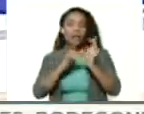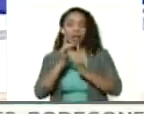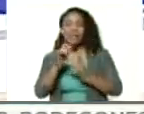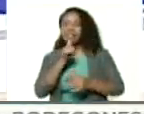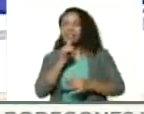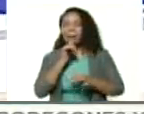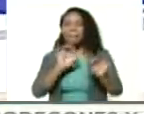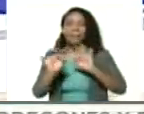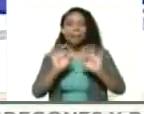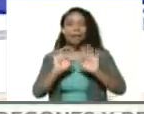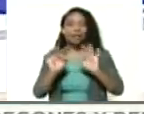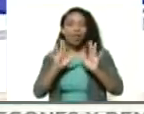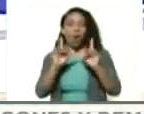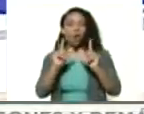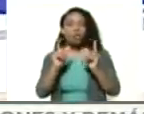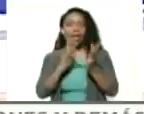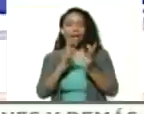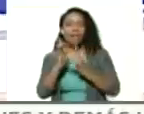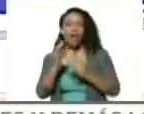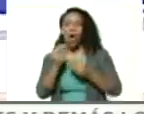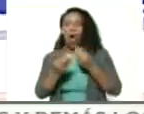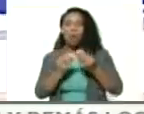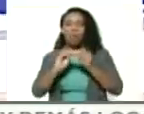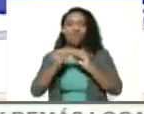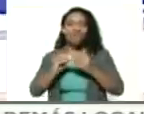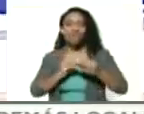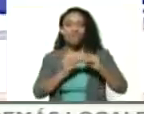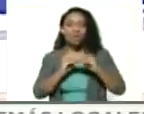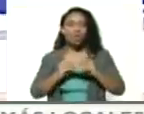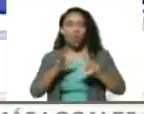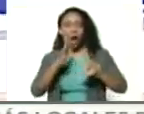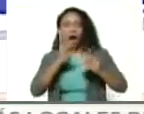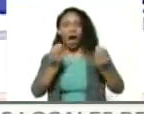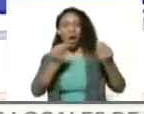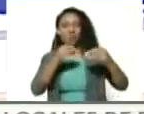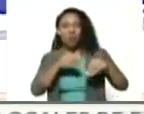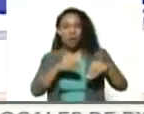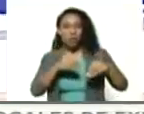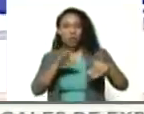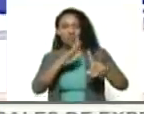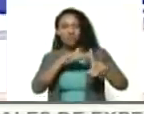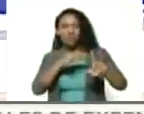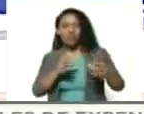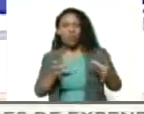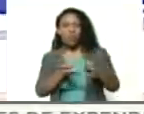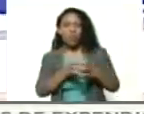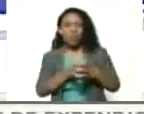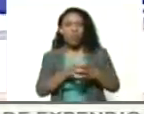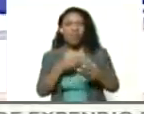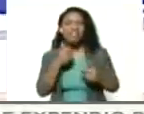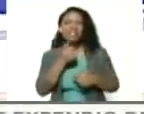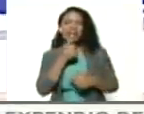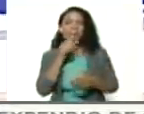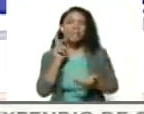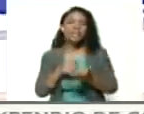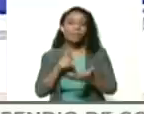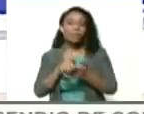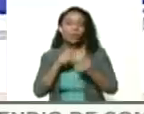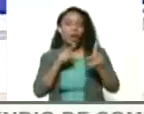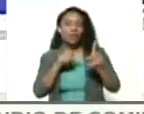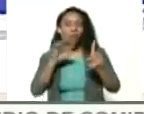abril? ¿Cómo se forjaron los complots, las conspiraciones? ¿Quiénes fueron los protagonistas de esa